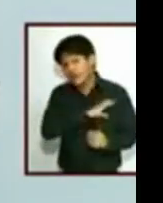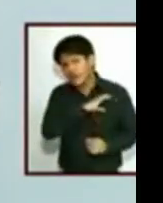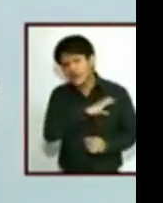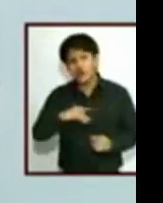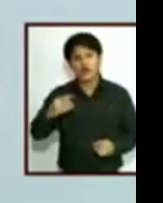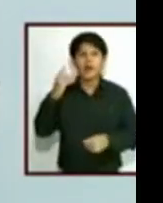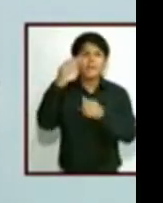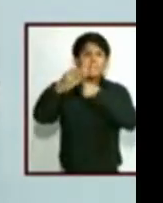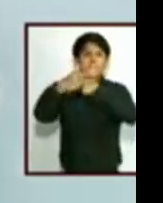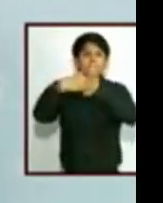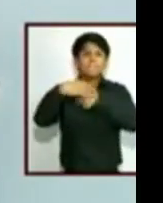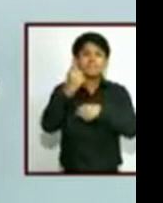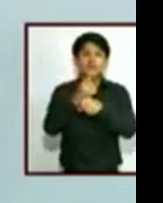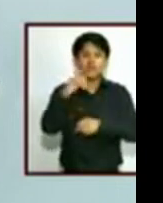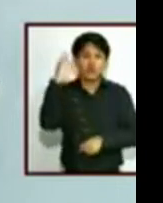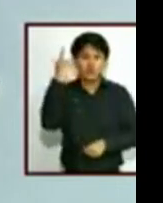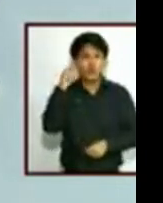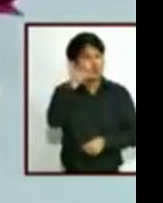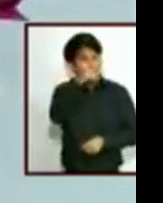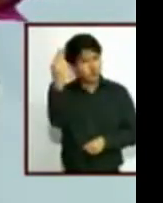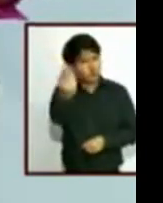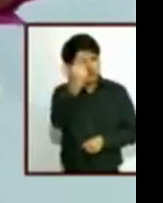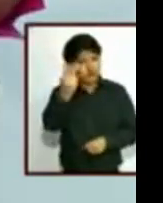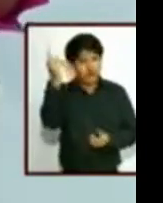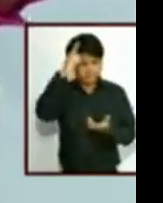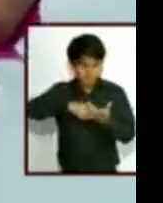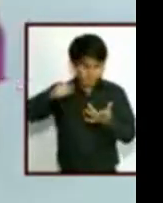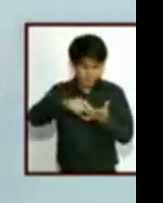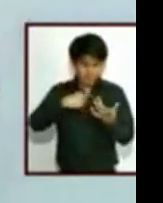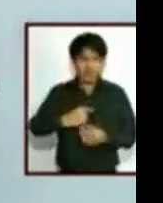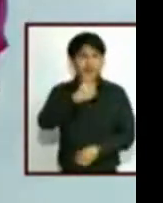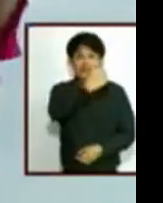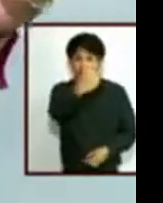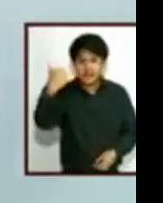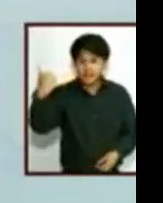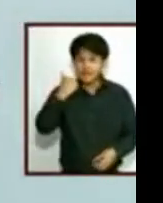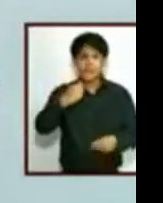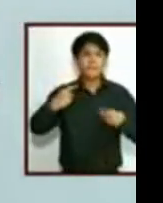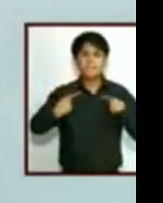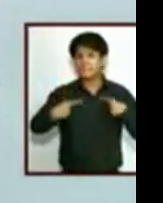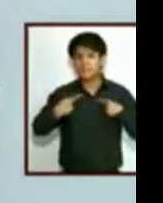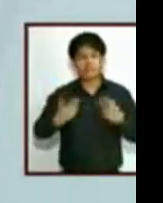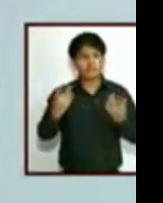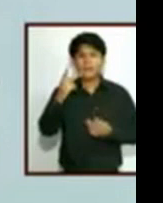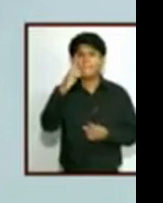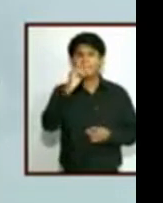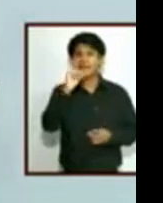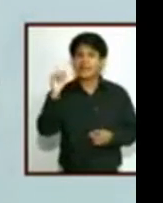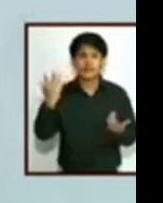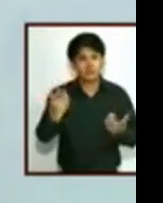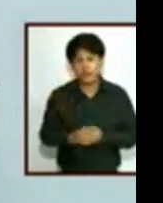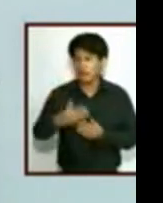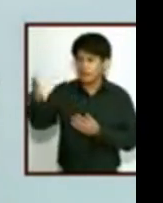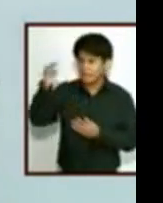próximo 1 de julio, ustedes van a escoger entre 6 priistas, o que 6 personas que tienen un origen priista. Manuel